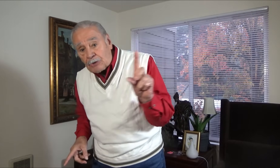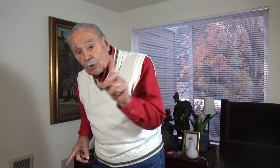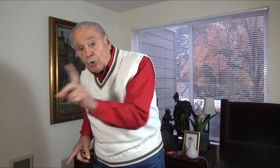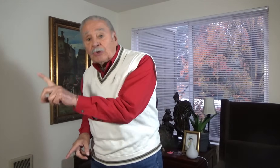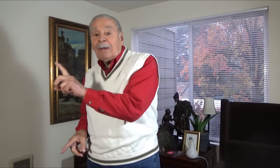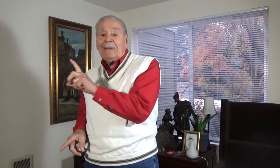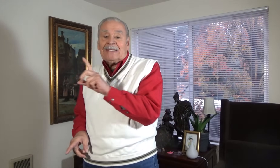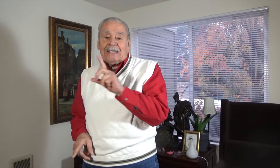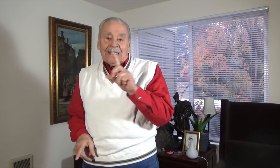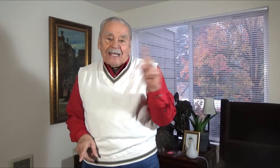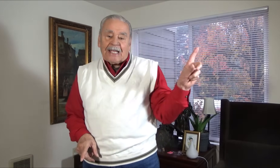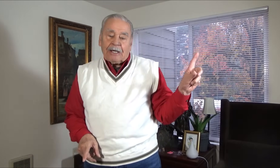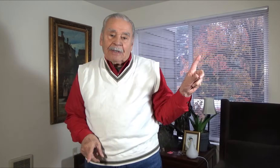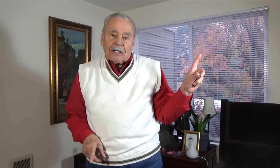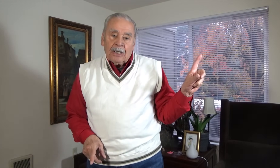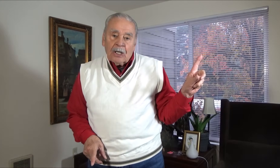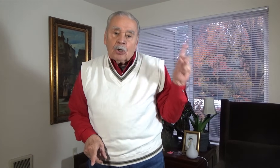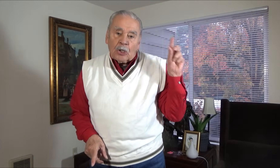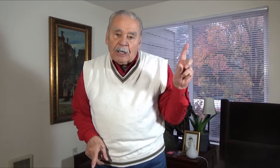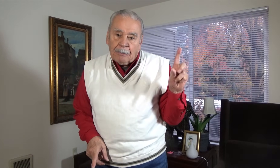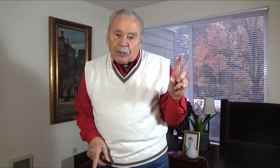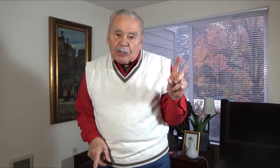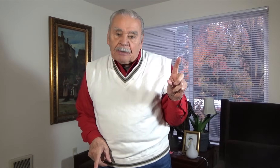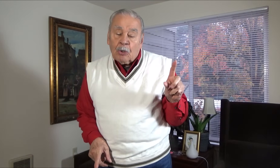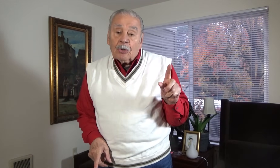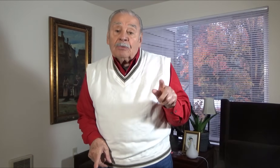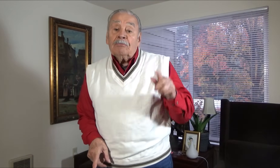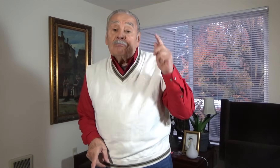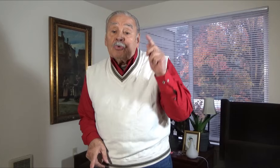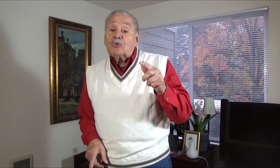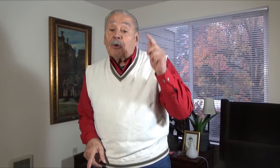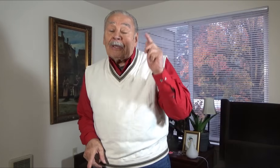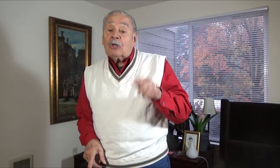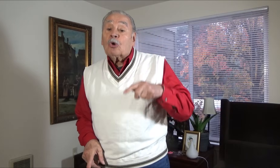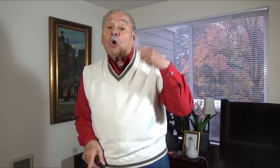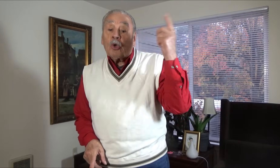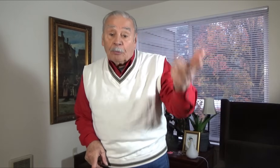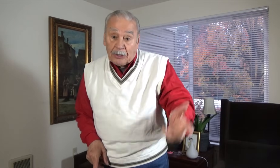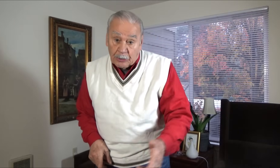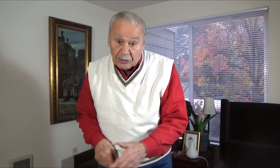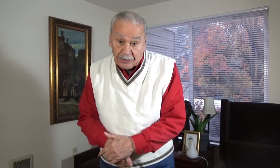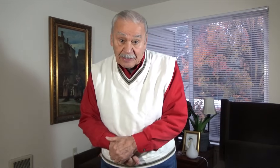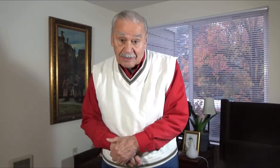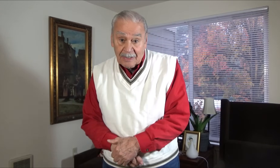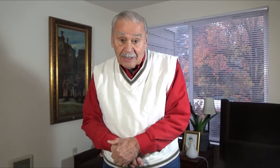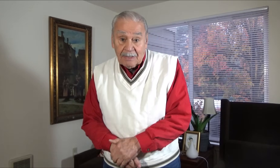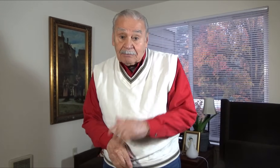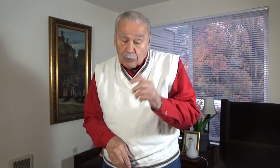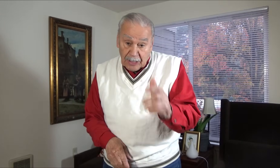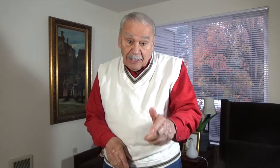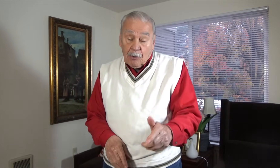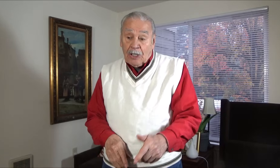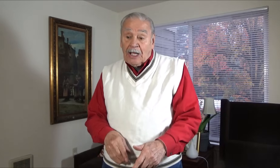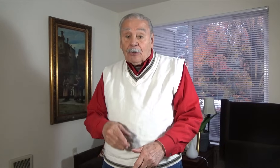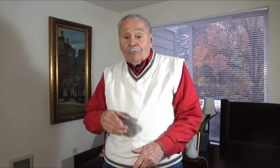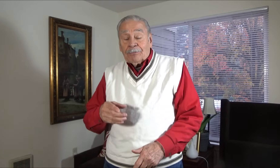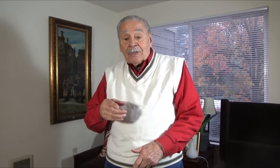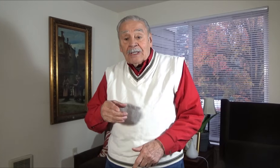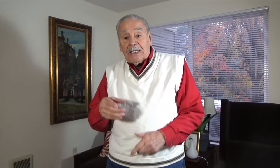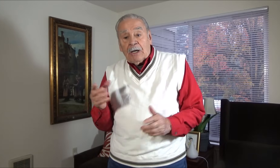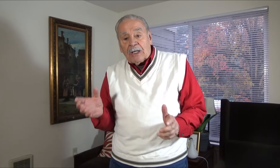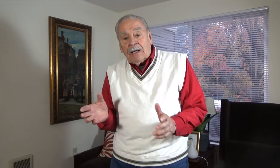tiene absolutamente nada que ver con el peronismo, mucho menos con los peronistas. Lo dejamos